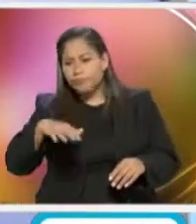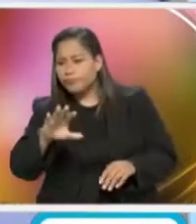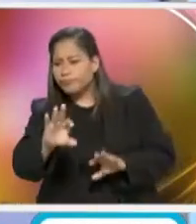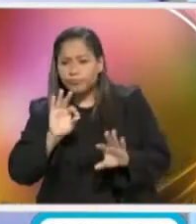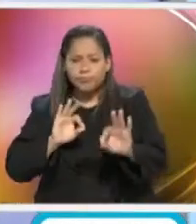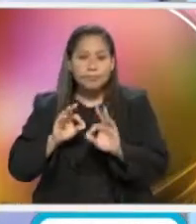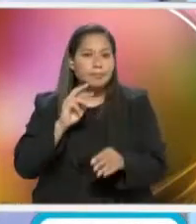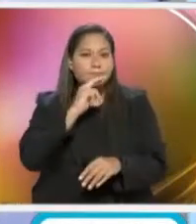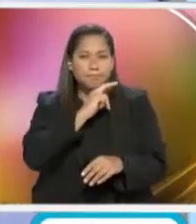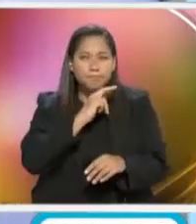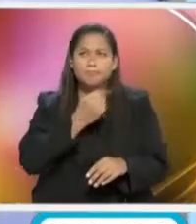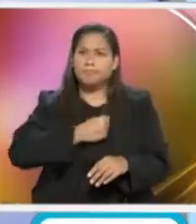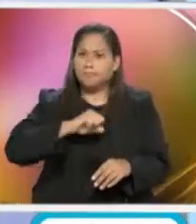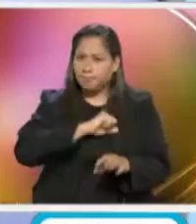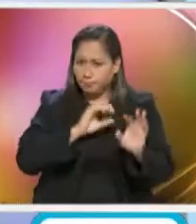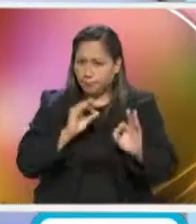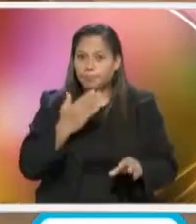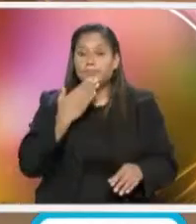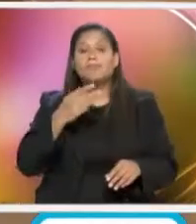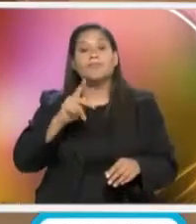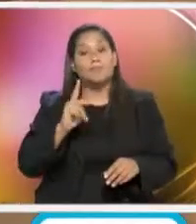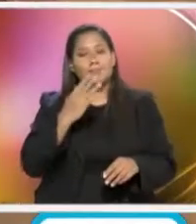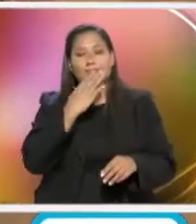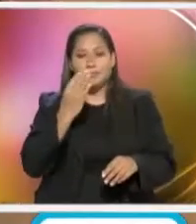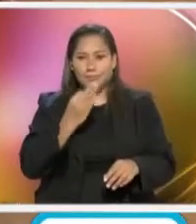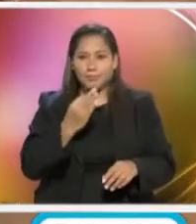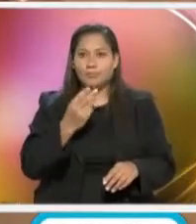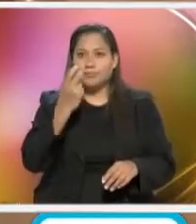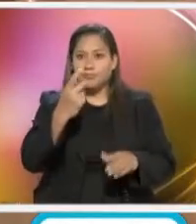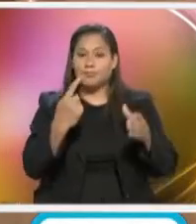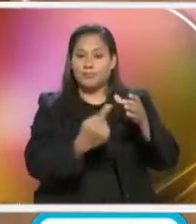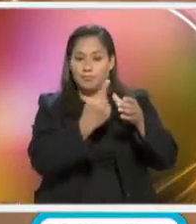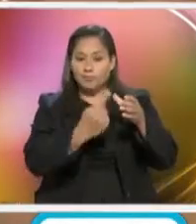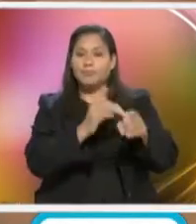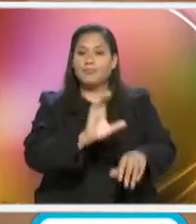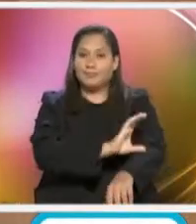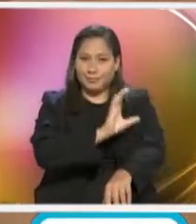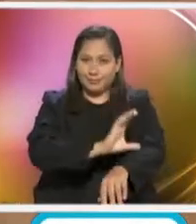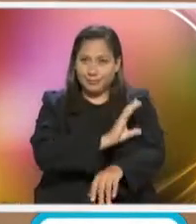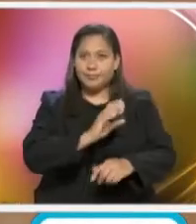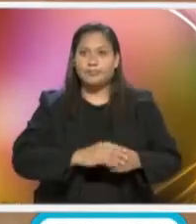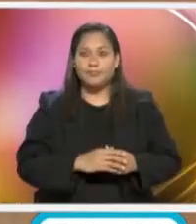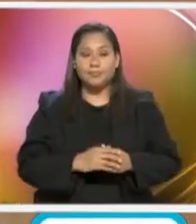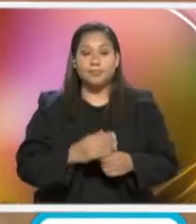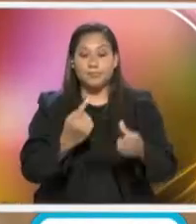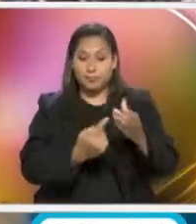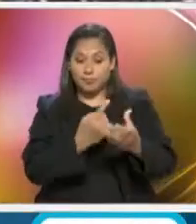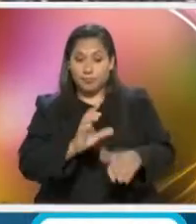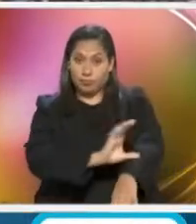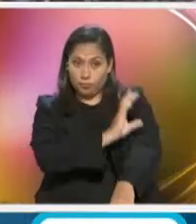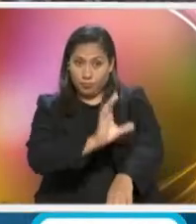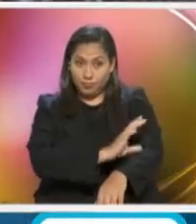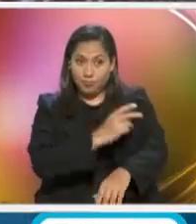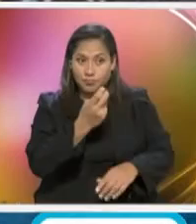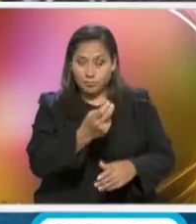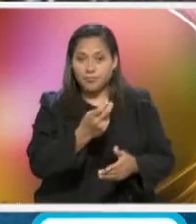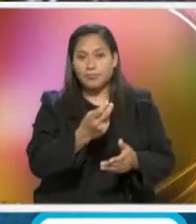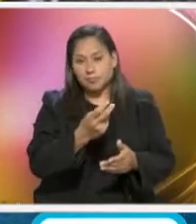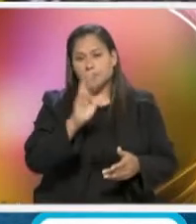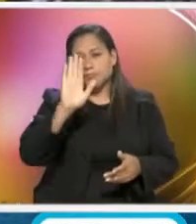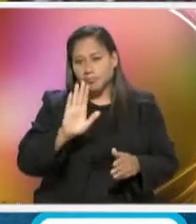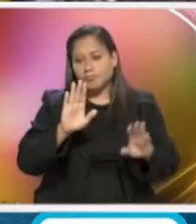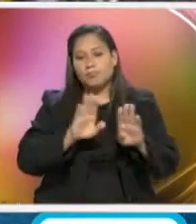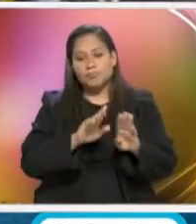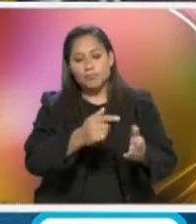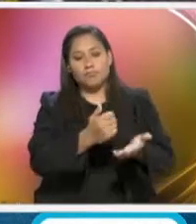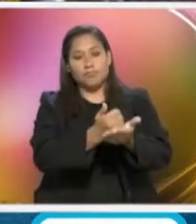opciones rápidas, saludables, pero sobre todo deliciosas, y esos son los licuados energéticos. Muy bien. Los licuados energéticos nos van a, por así decirlo,